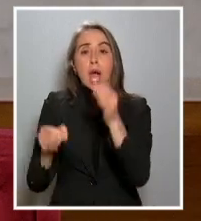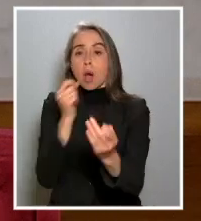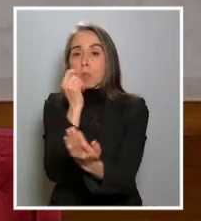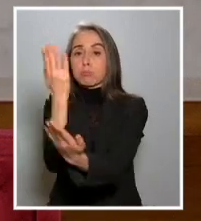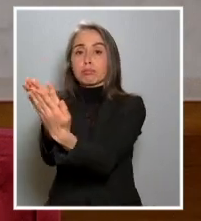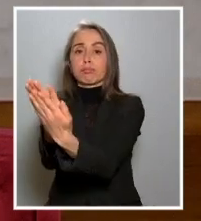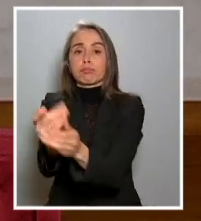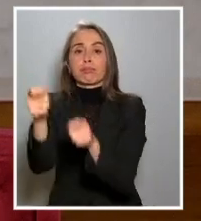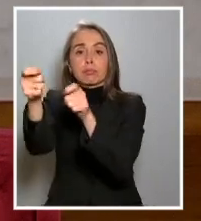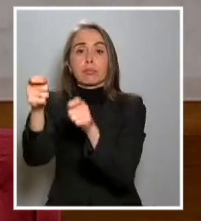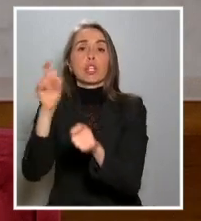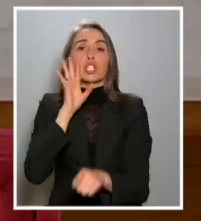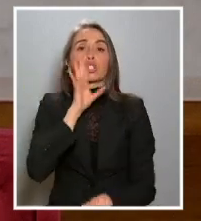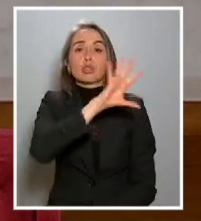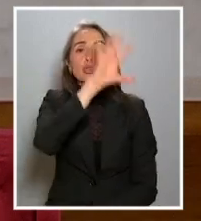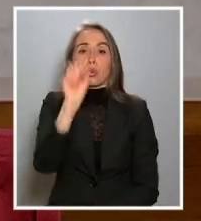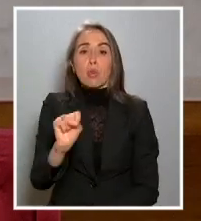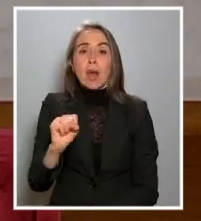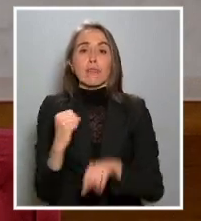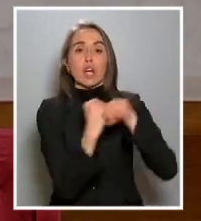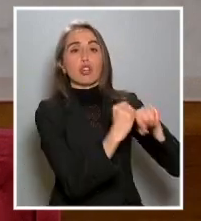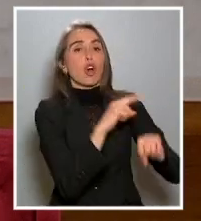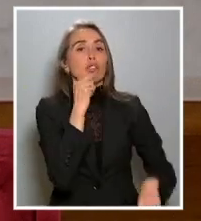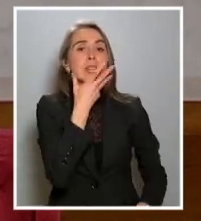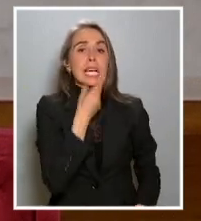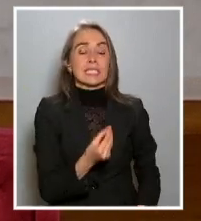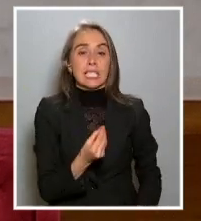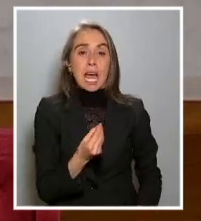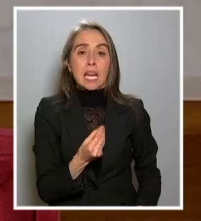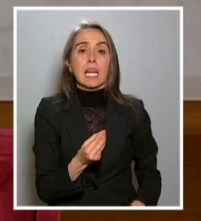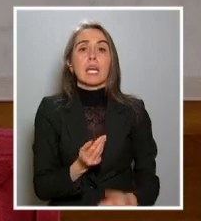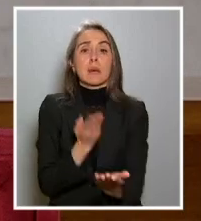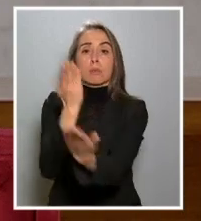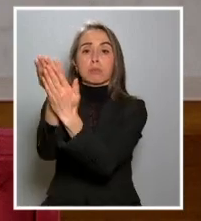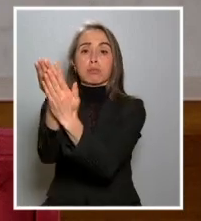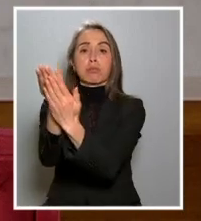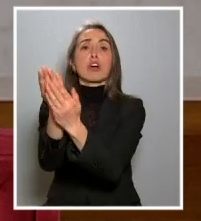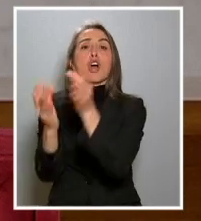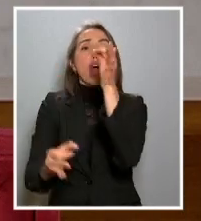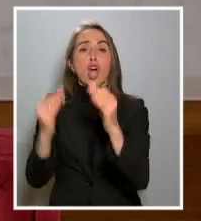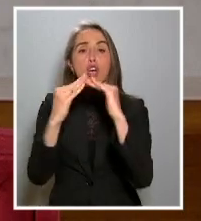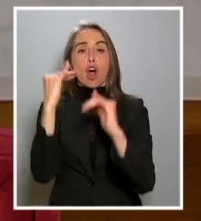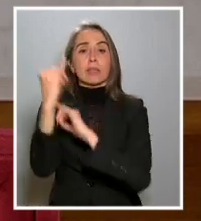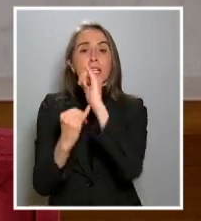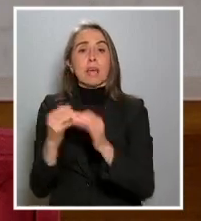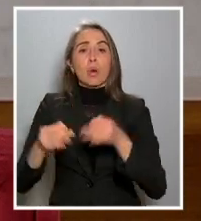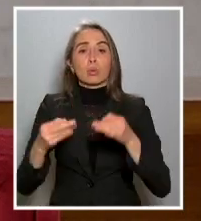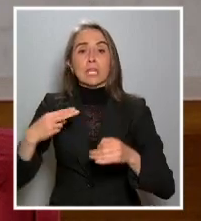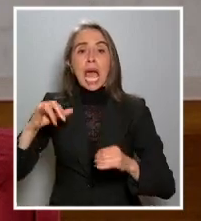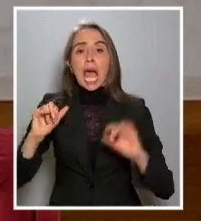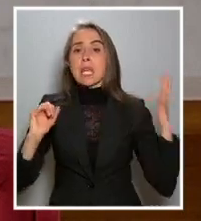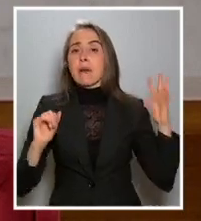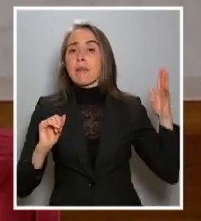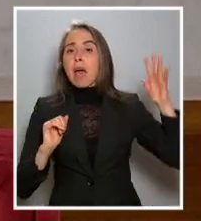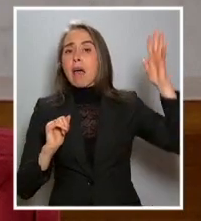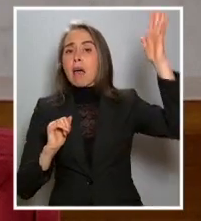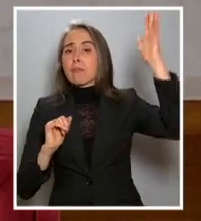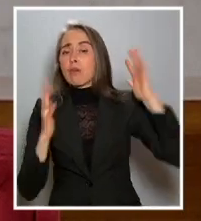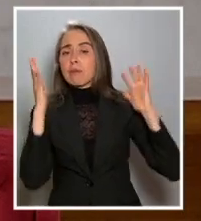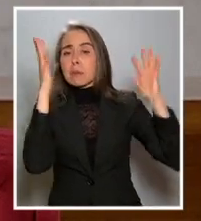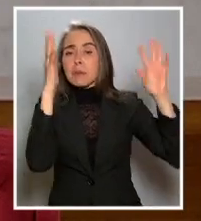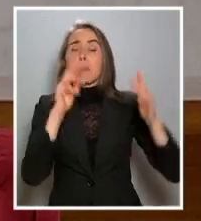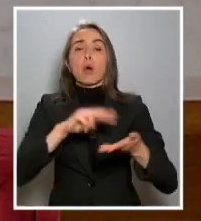presentó Sudáfrica contra Israel ante la Corte Internacional de Justicia de La Haya en el marco